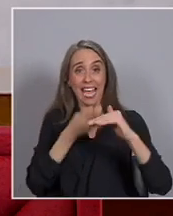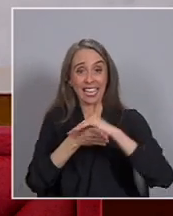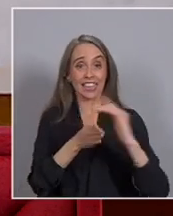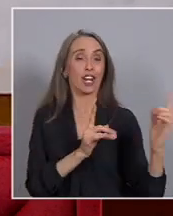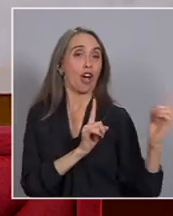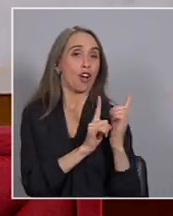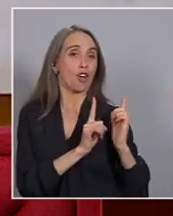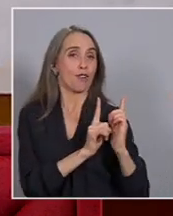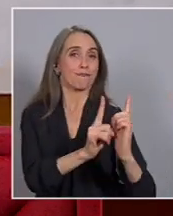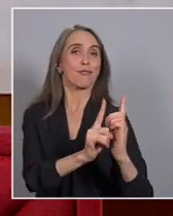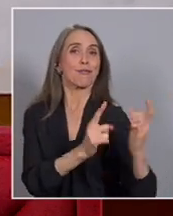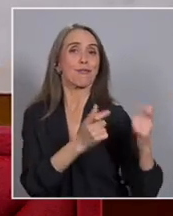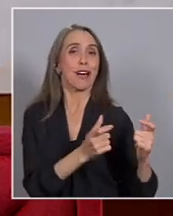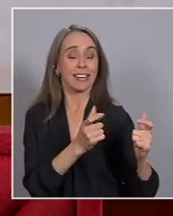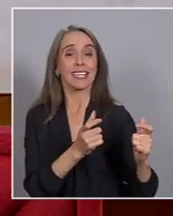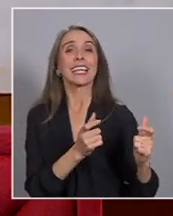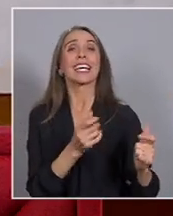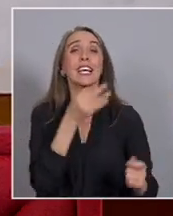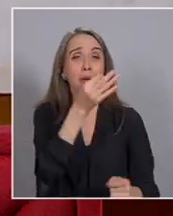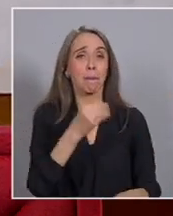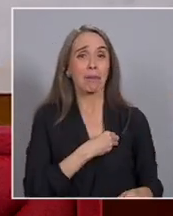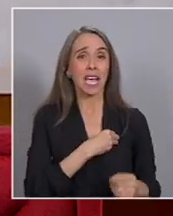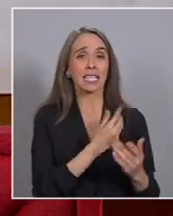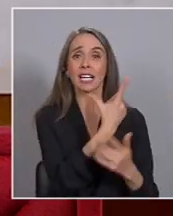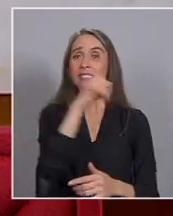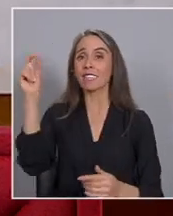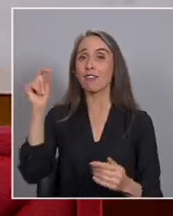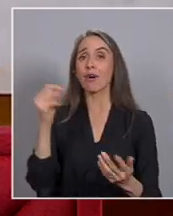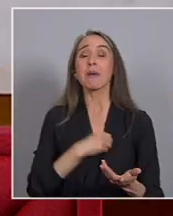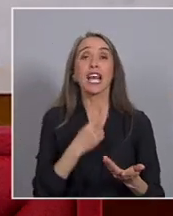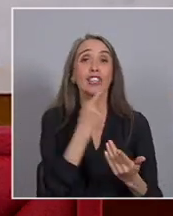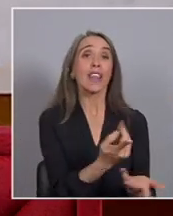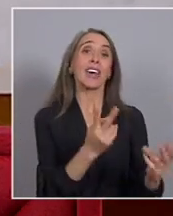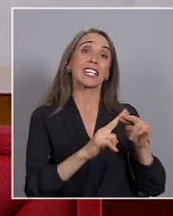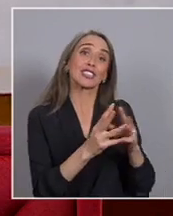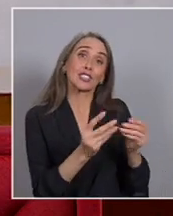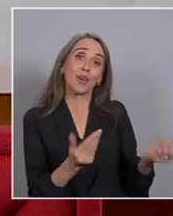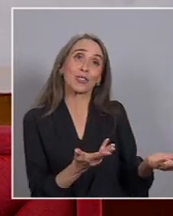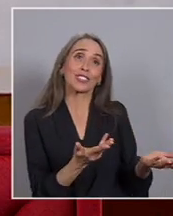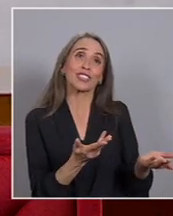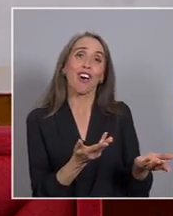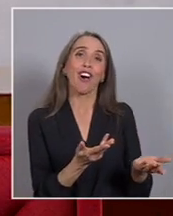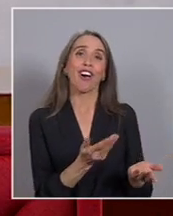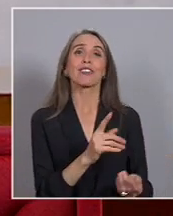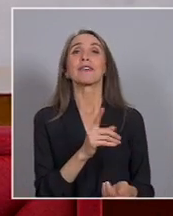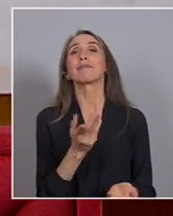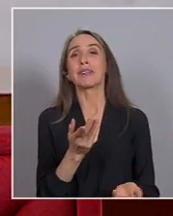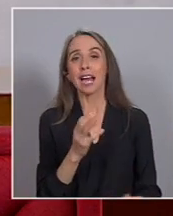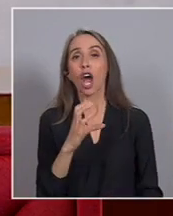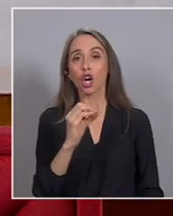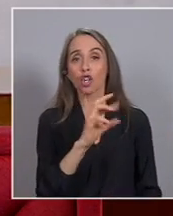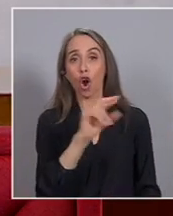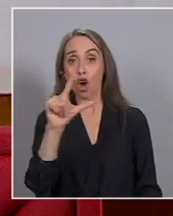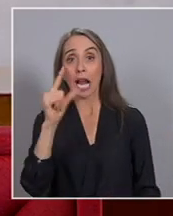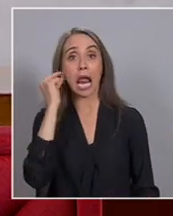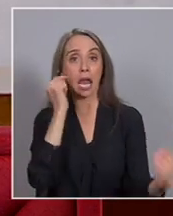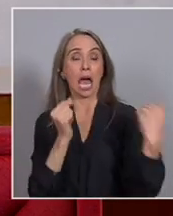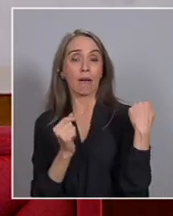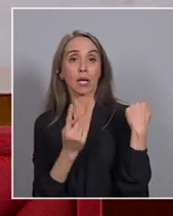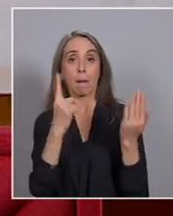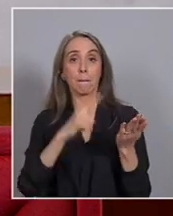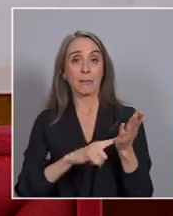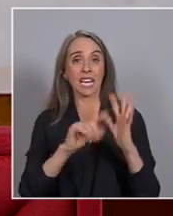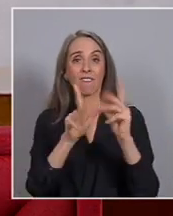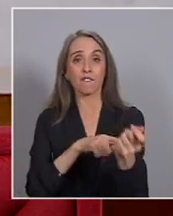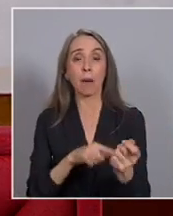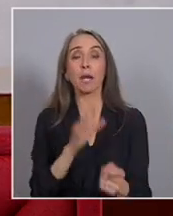va a ser con los habitantes de Corral. Qué pena que no se haya quedado. No, vamos a revisar el tema de Corral, que me dijo que había más de 1.000 familias sin